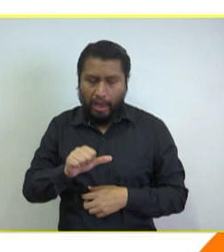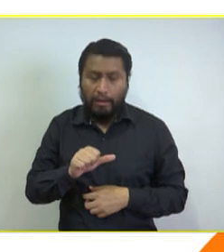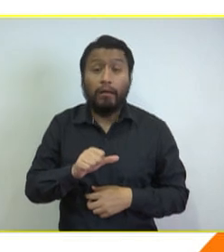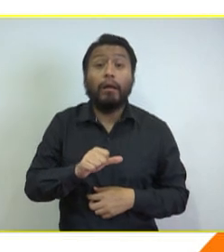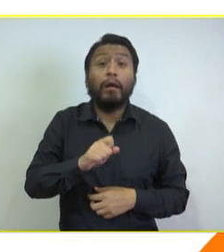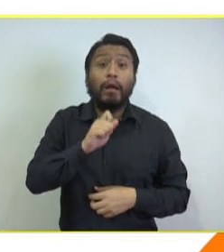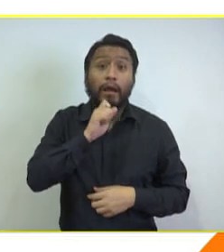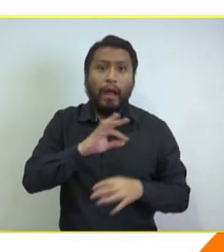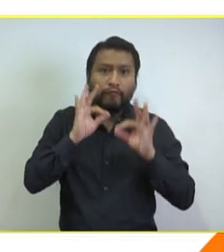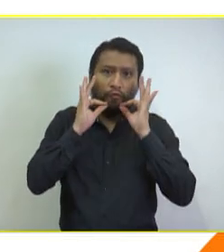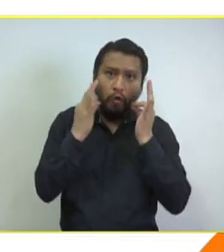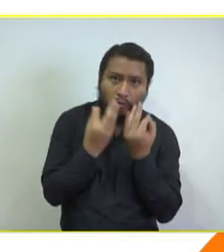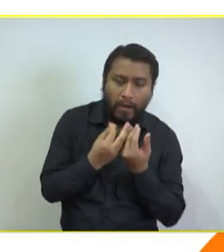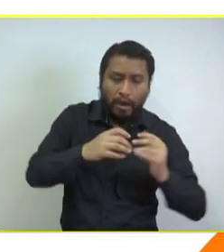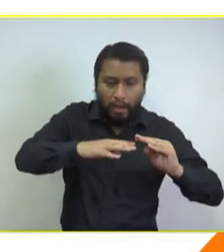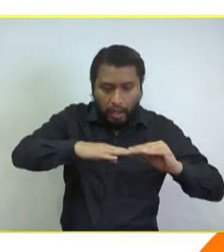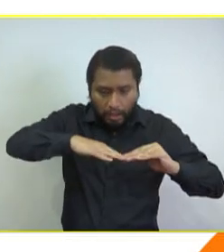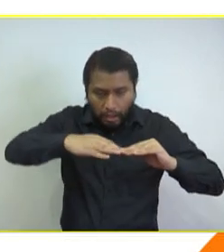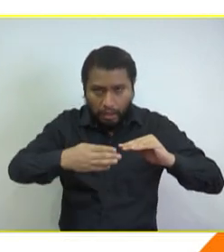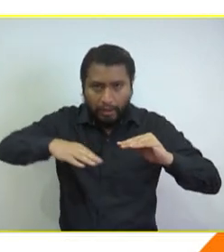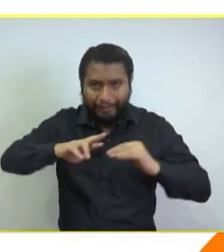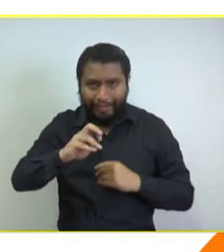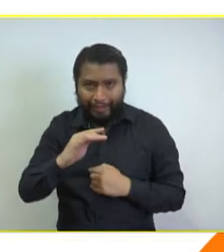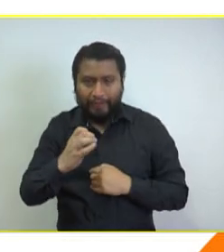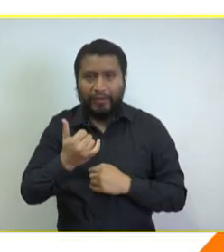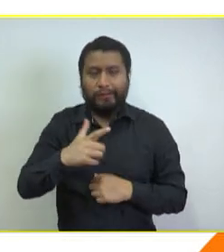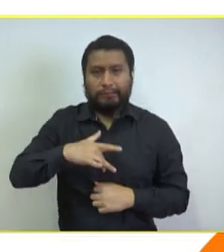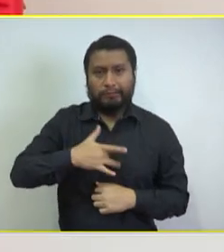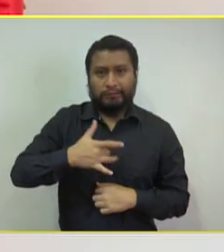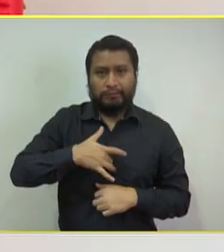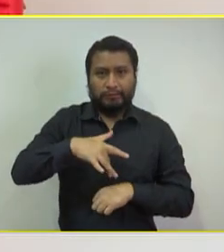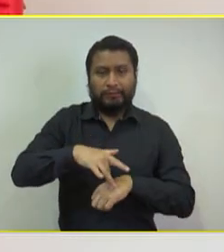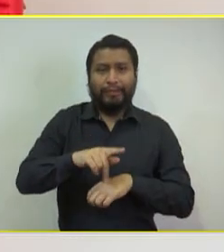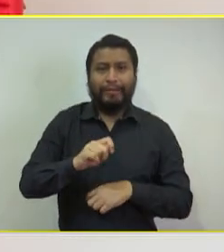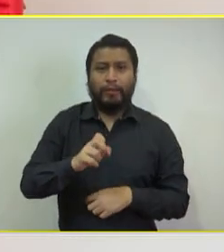formas, relieves y texturas.